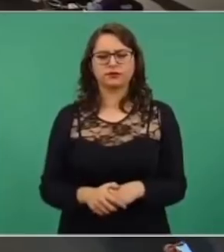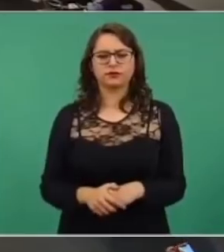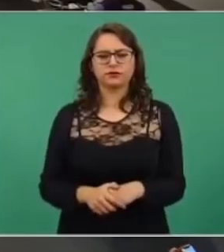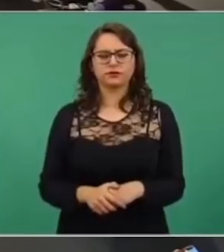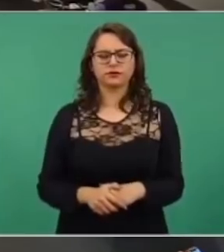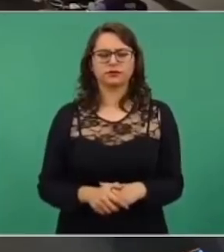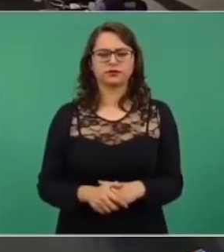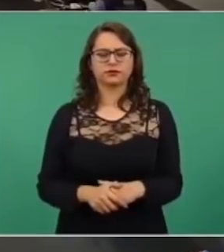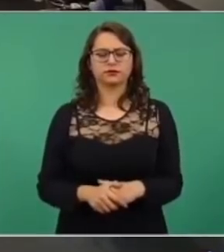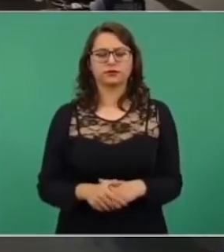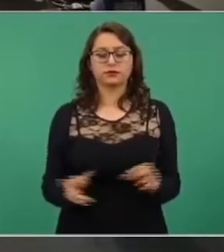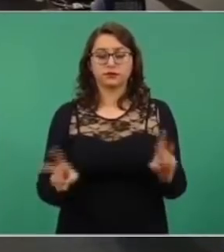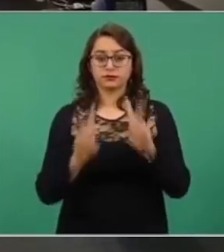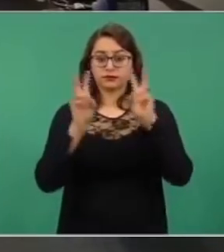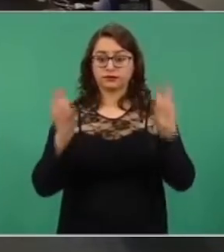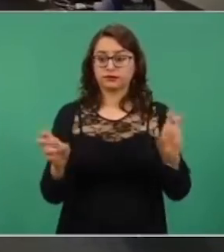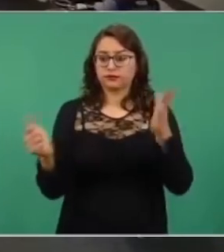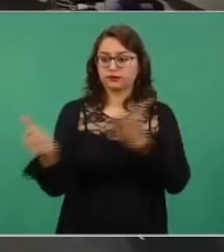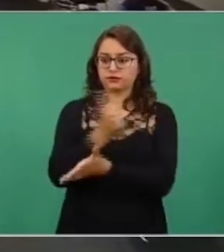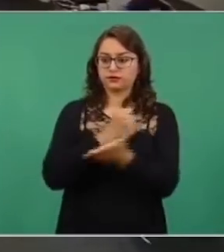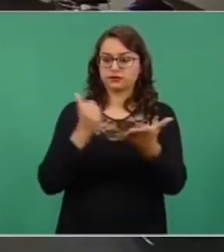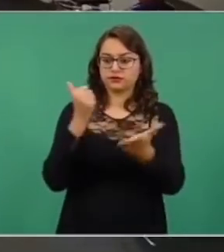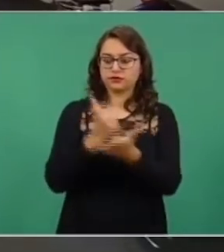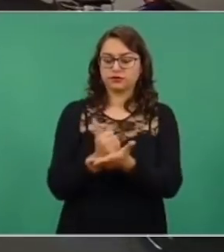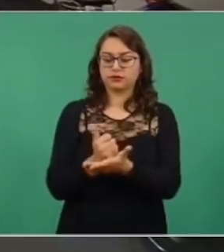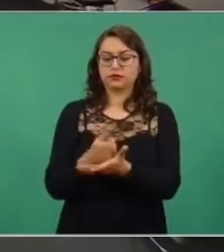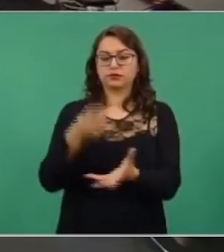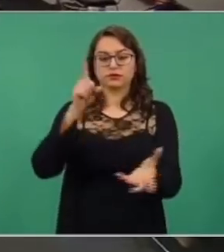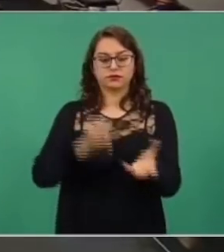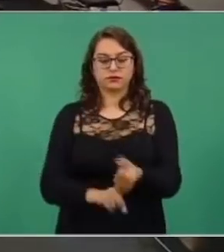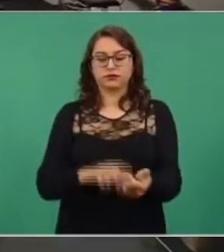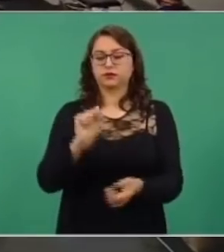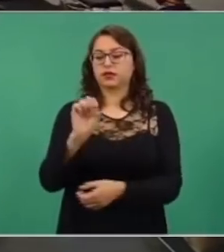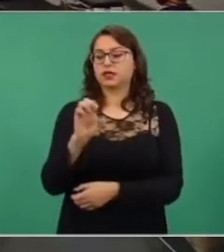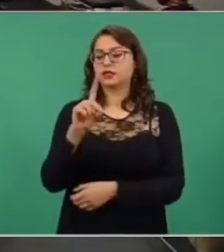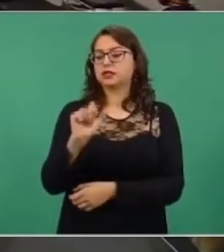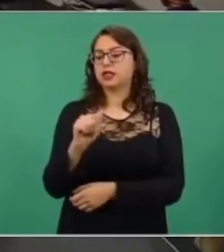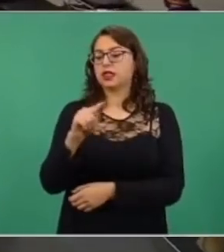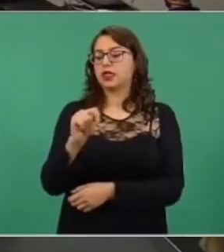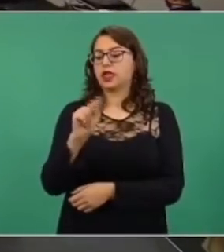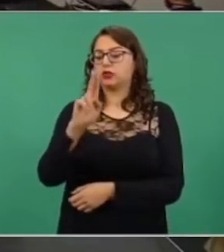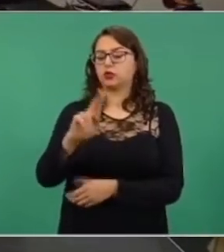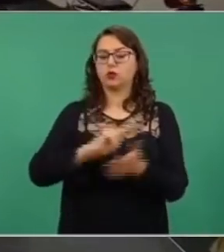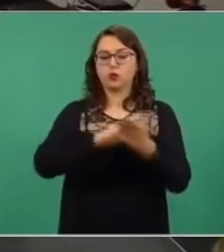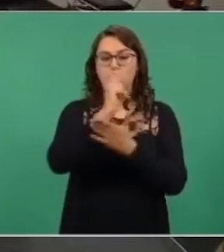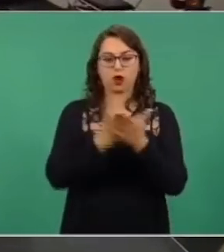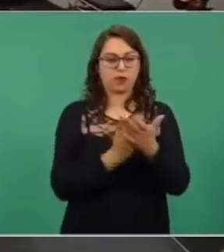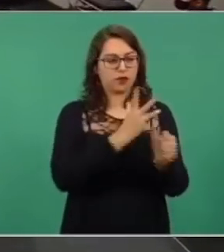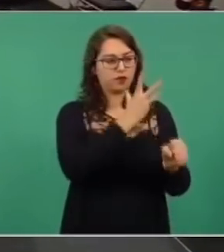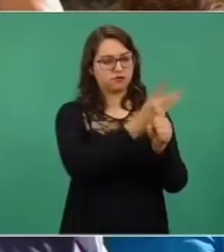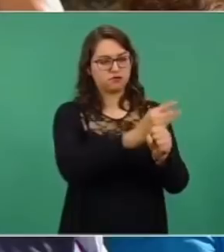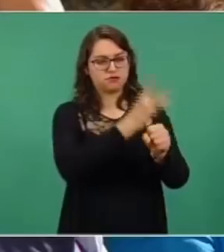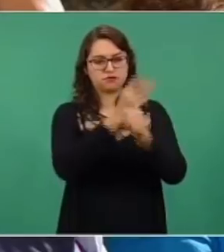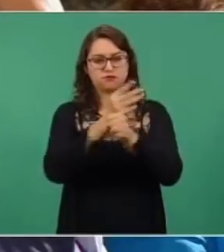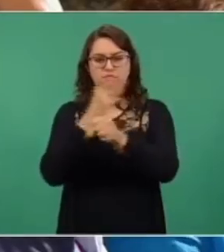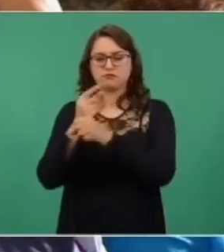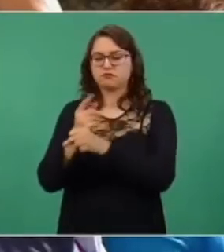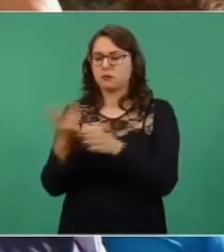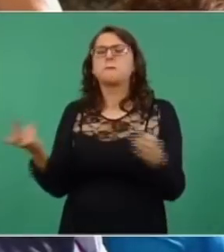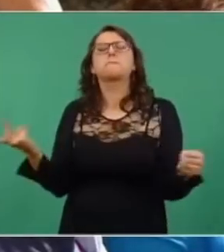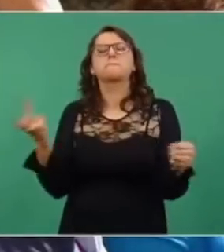de mejoramiento urbano. Es un programa que lleva la SEDATU, la Secretaría de Desarrollo Urbano, a través del secretario